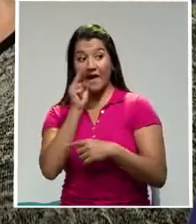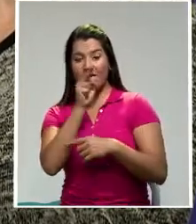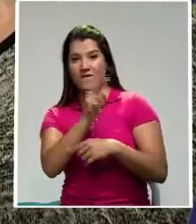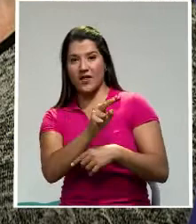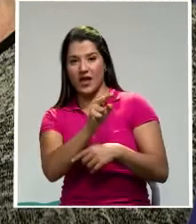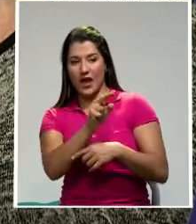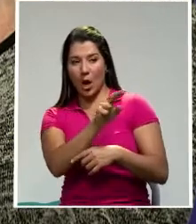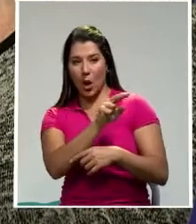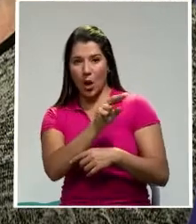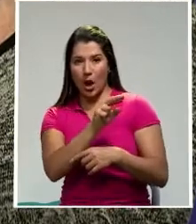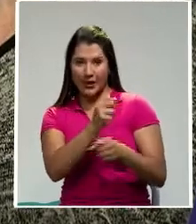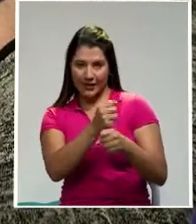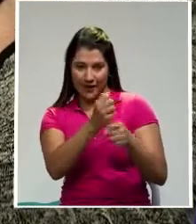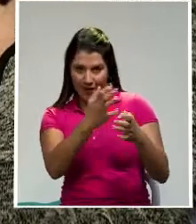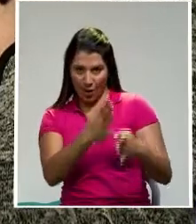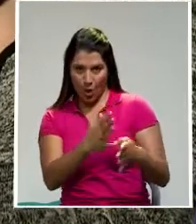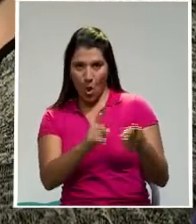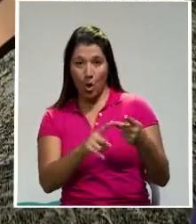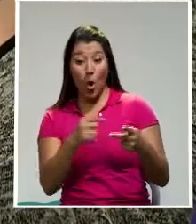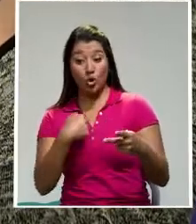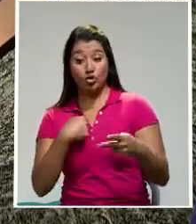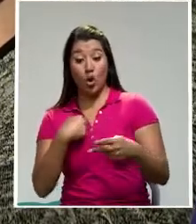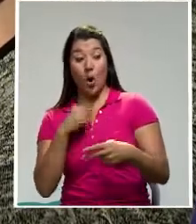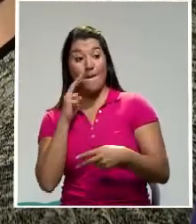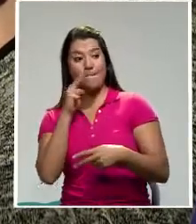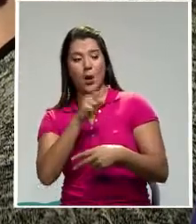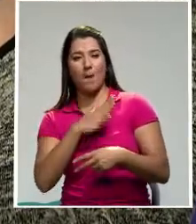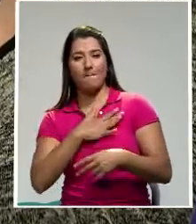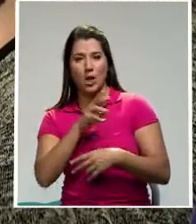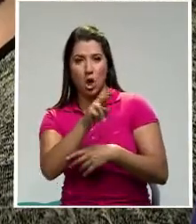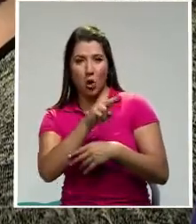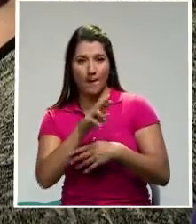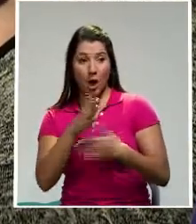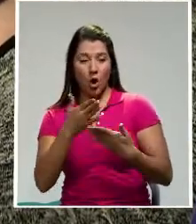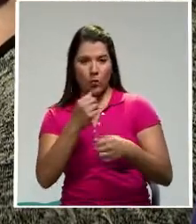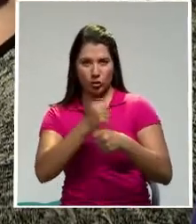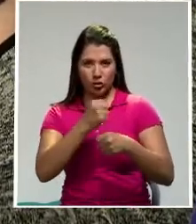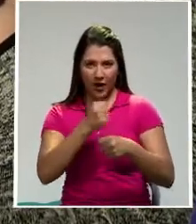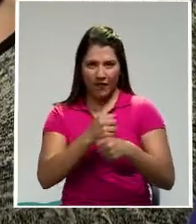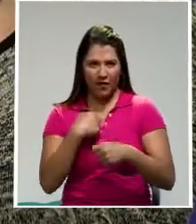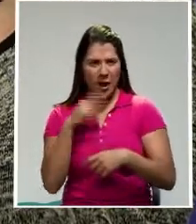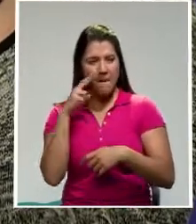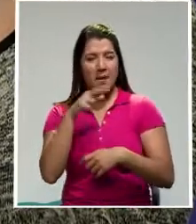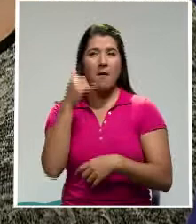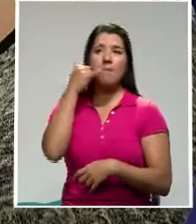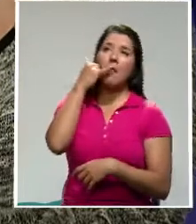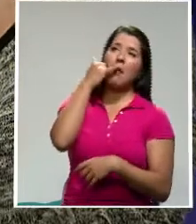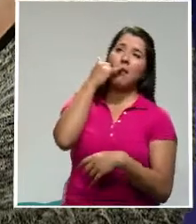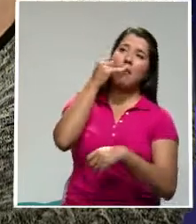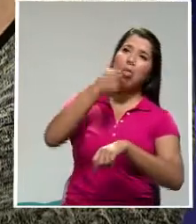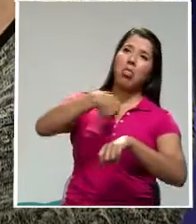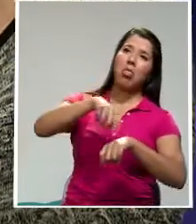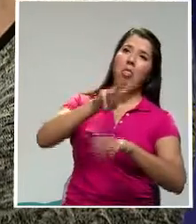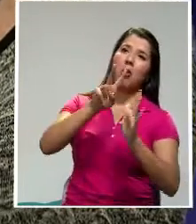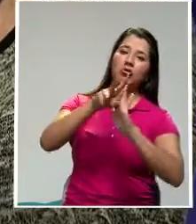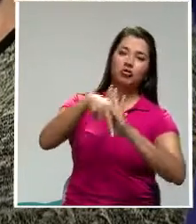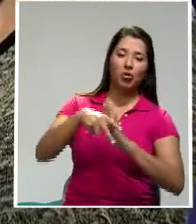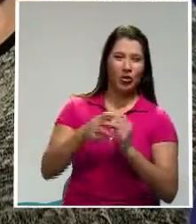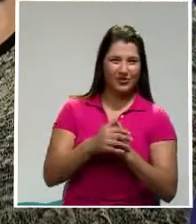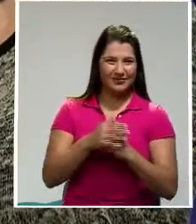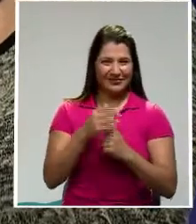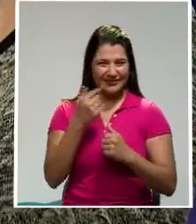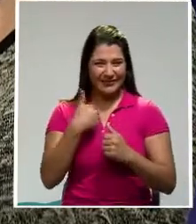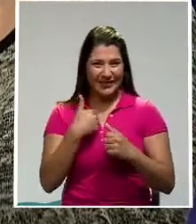al compañero, al colega, cómo trabaja, lo estoy viendo que habla 2 horas con la novia, o que